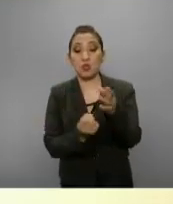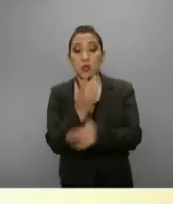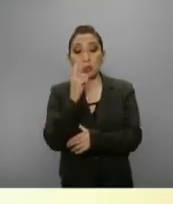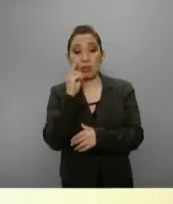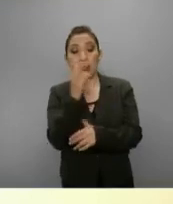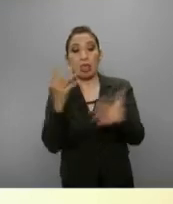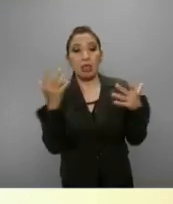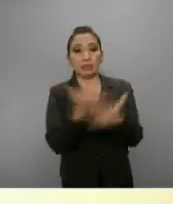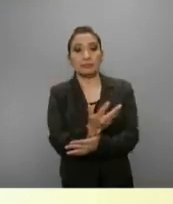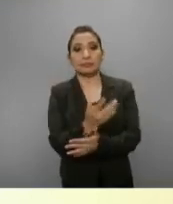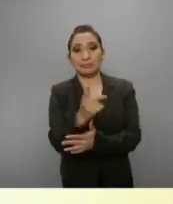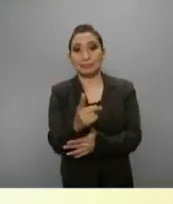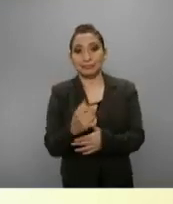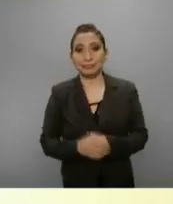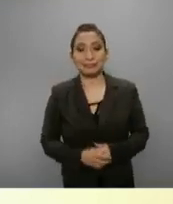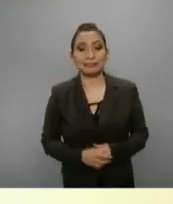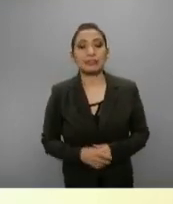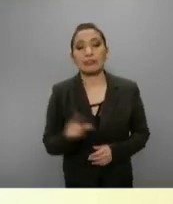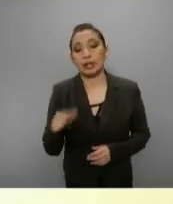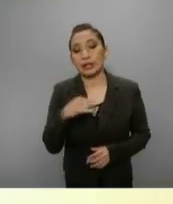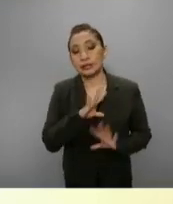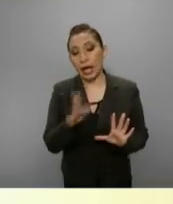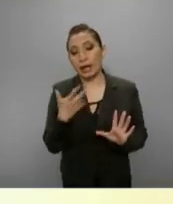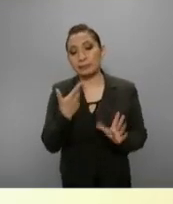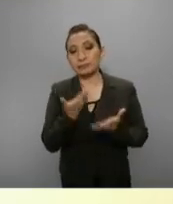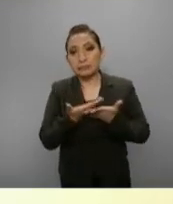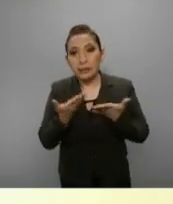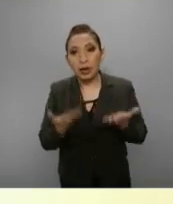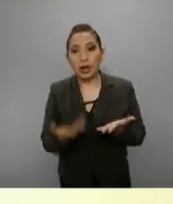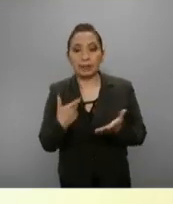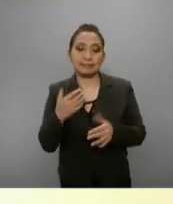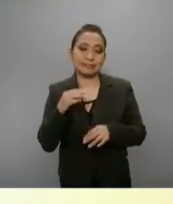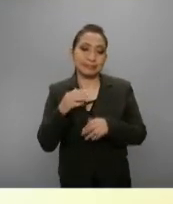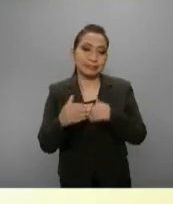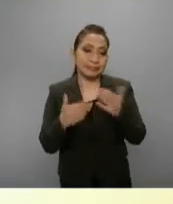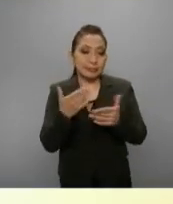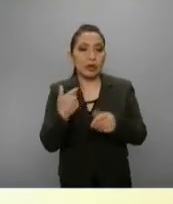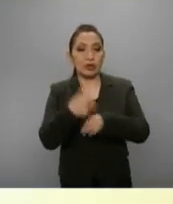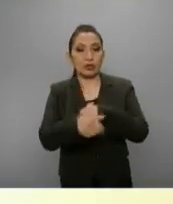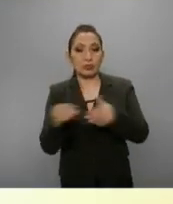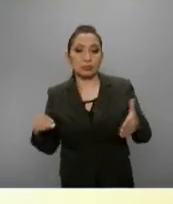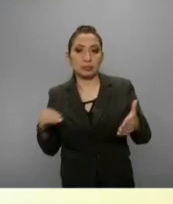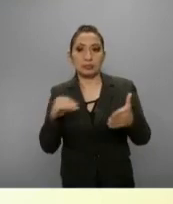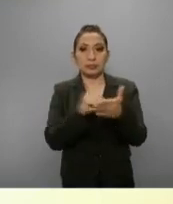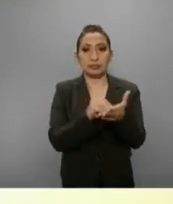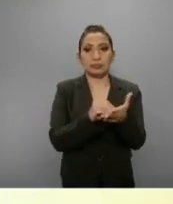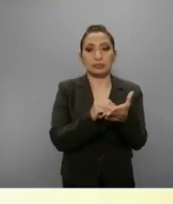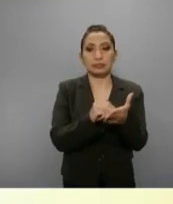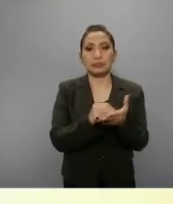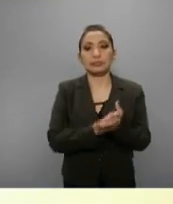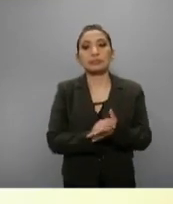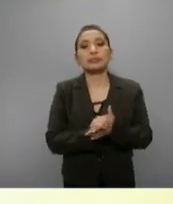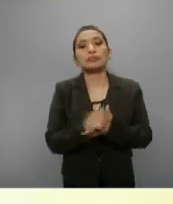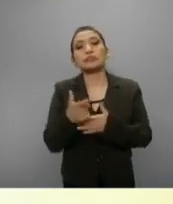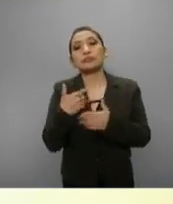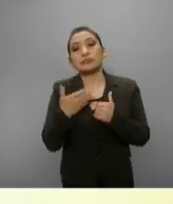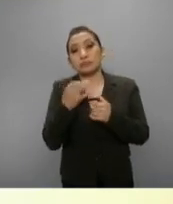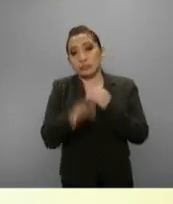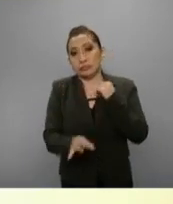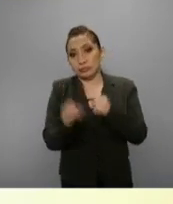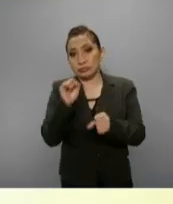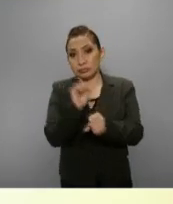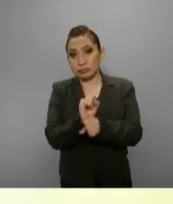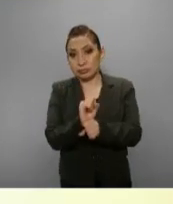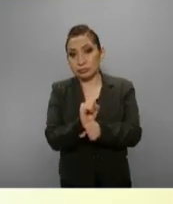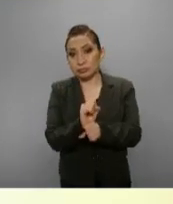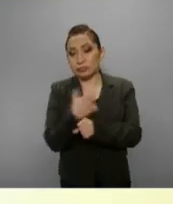diariamente se han estado confirmando y han estado pasando lógicamente al número que tenemos, y durante la